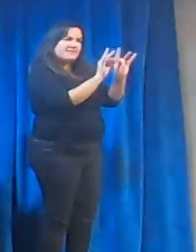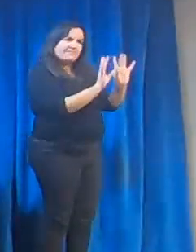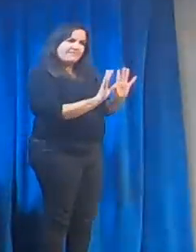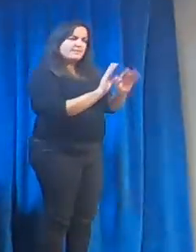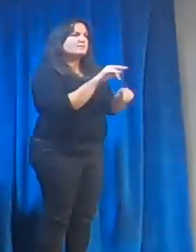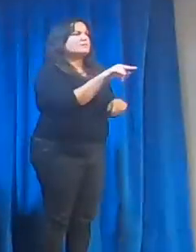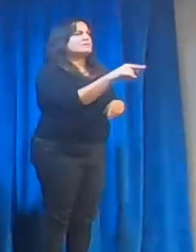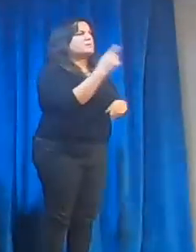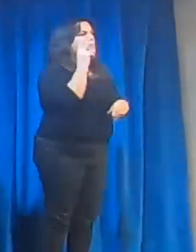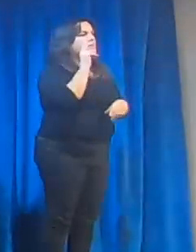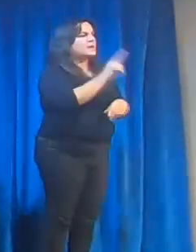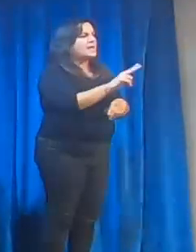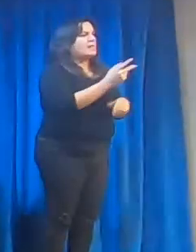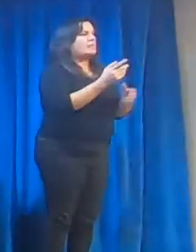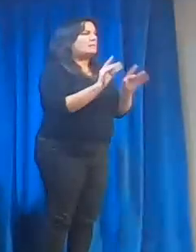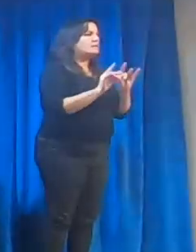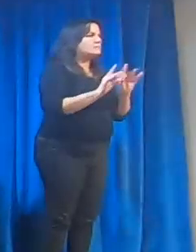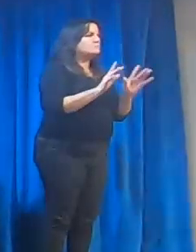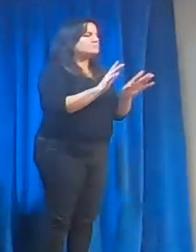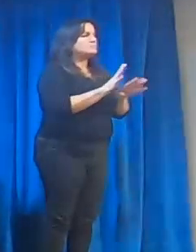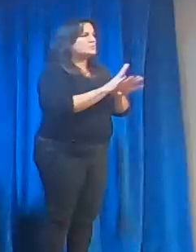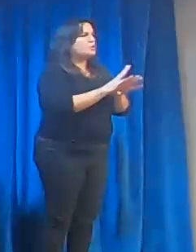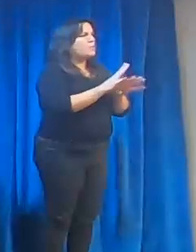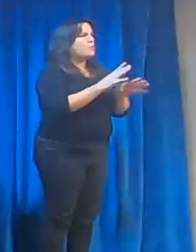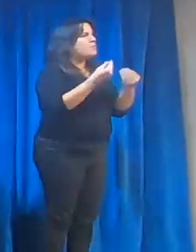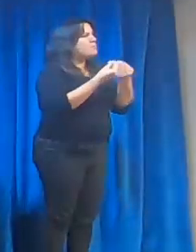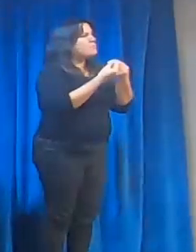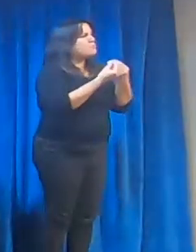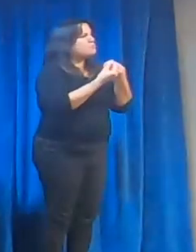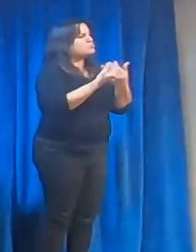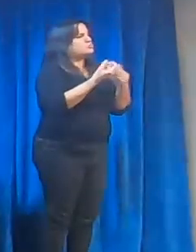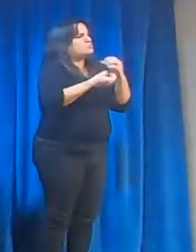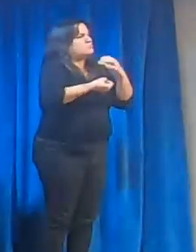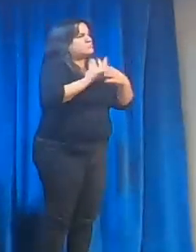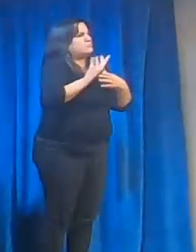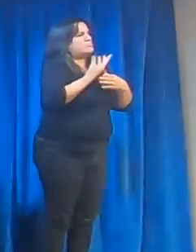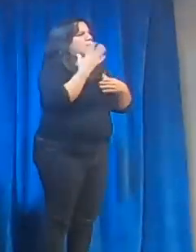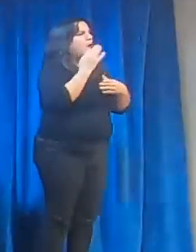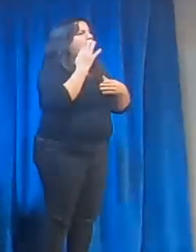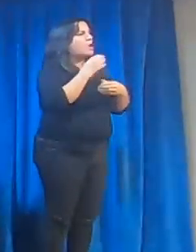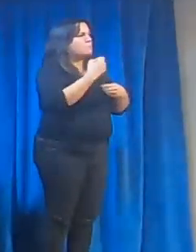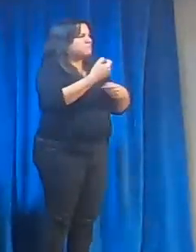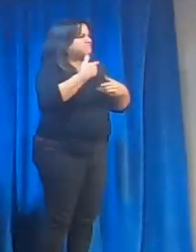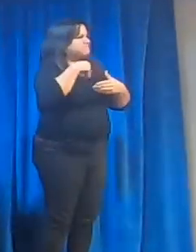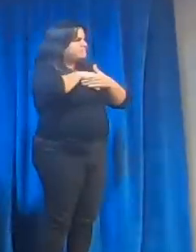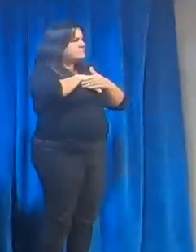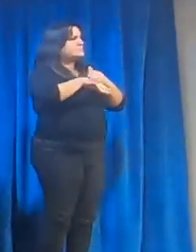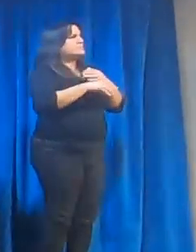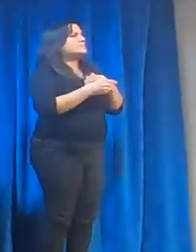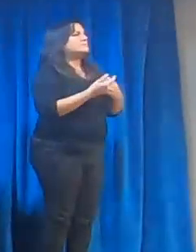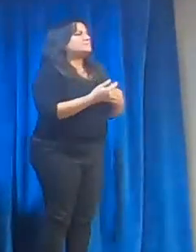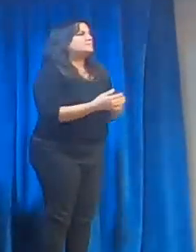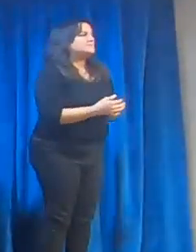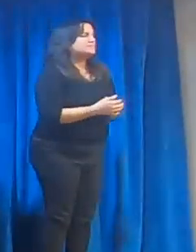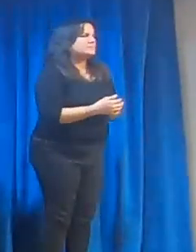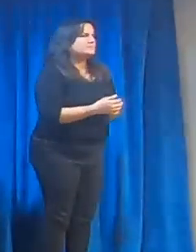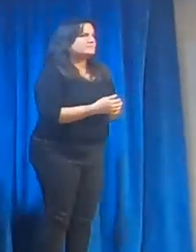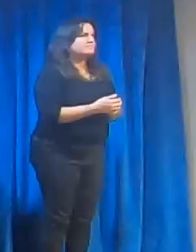es una relación con una carga enorme de subjetividad. En algunos casos